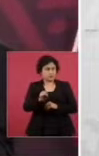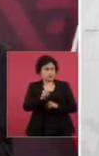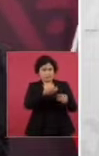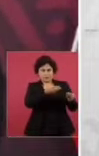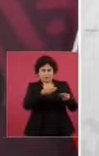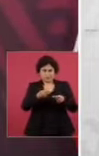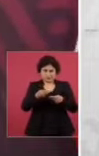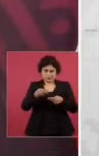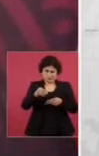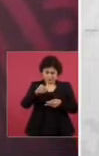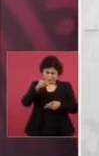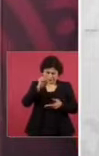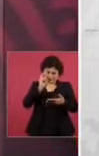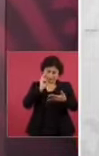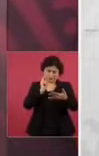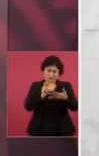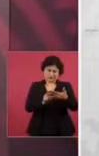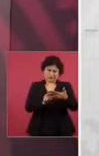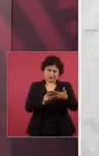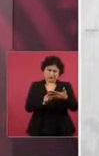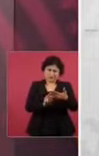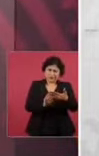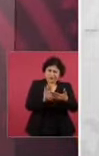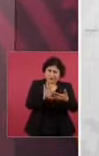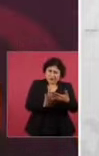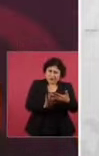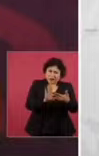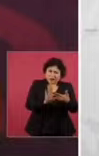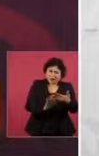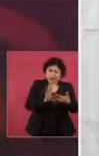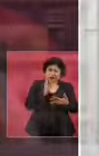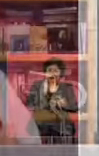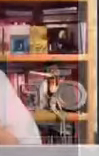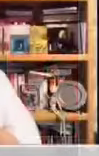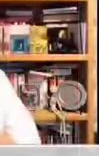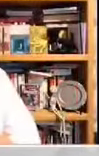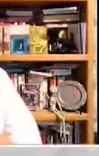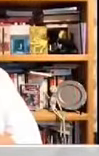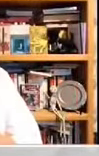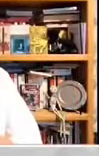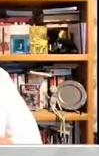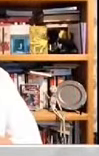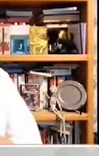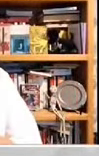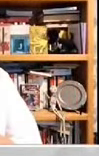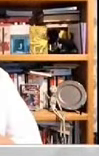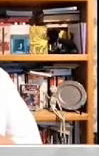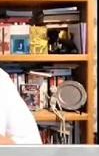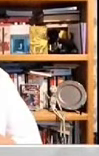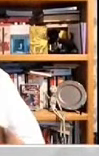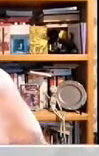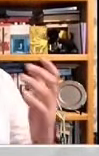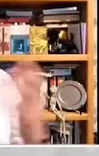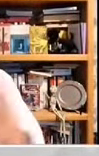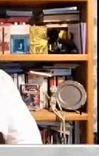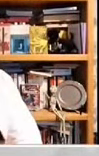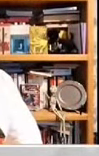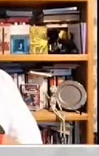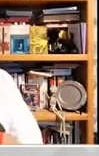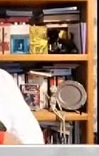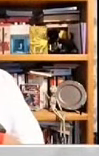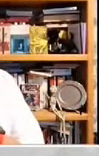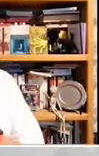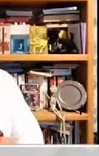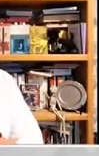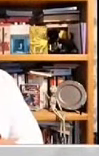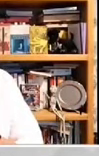otra parte, ¿no? Con la misma intensidad, con el mismo Con espacio, el en mismo fin. rigor. Sí, estas construcciones, estas grandes construcciones, pues